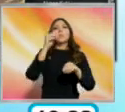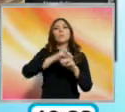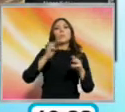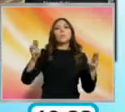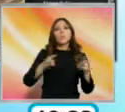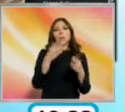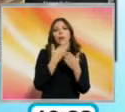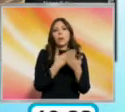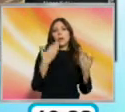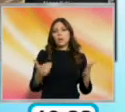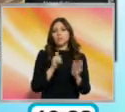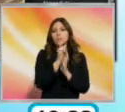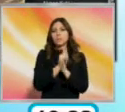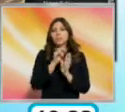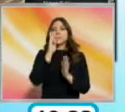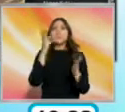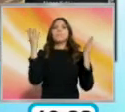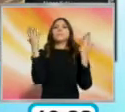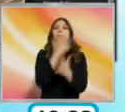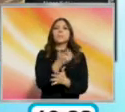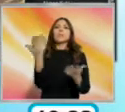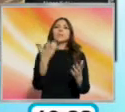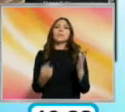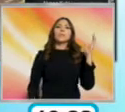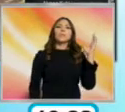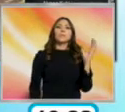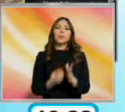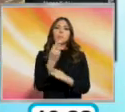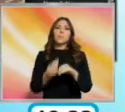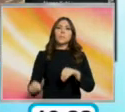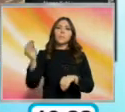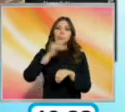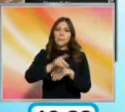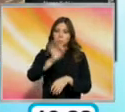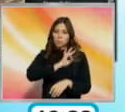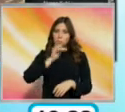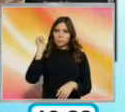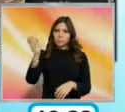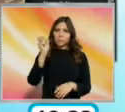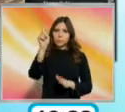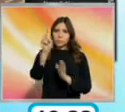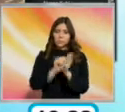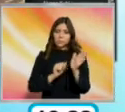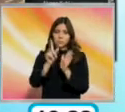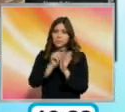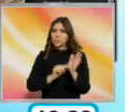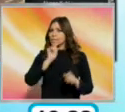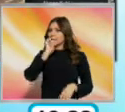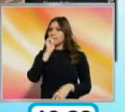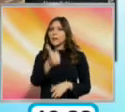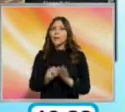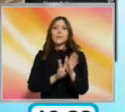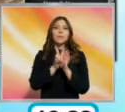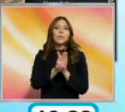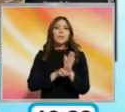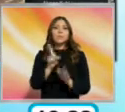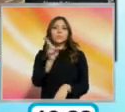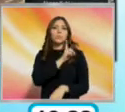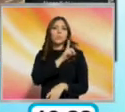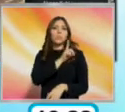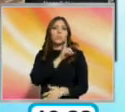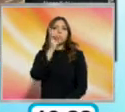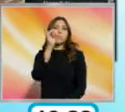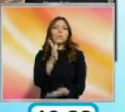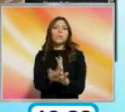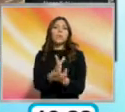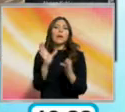claro. Bueno, YouTube se dio cuenta de esto y creó un servicio en el cual puedes pagar al mes y no te va a dar videos, lo que te va a dar es las